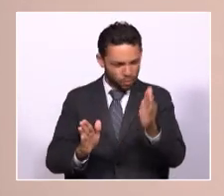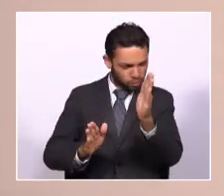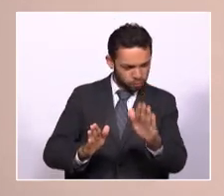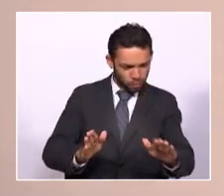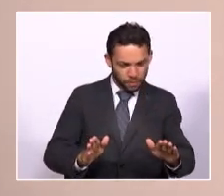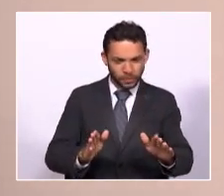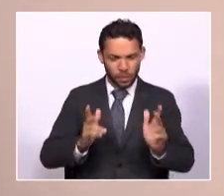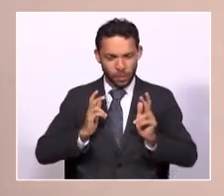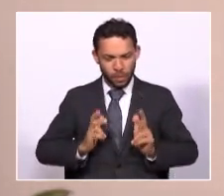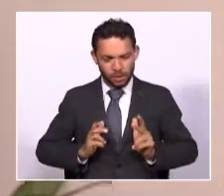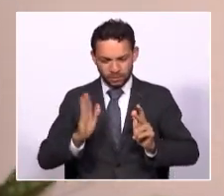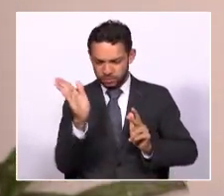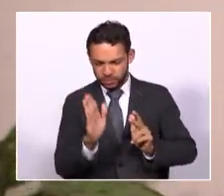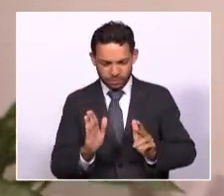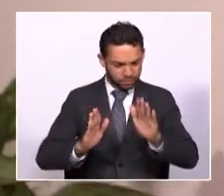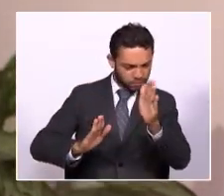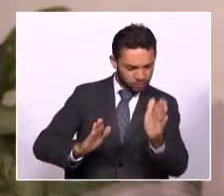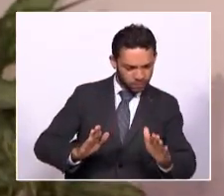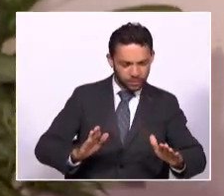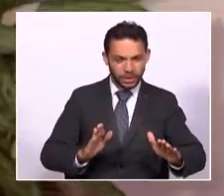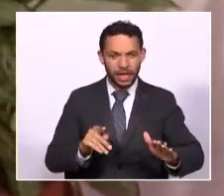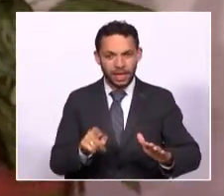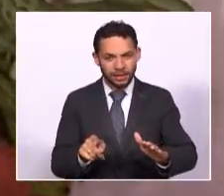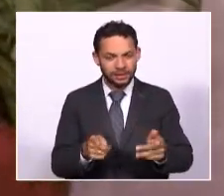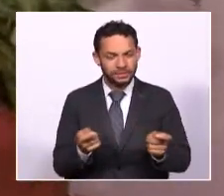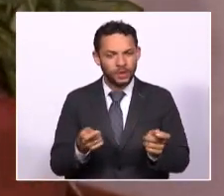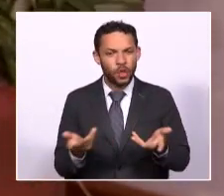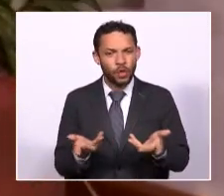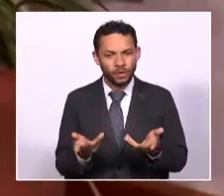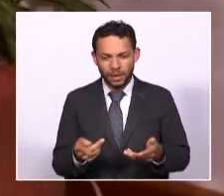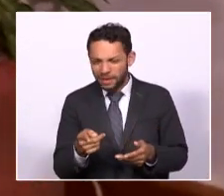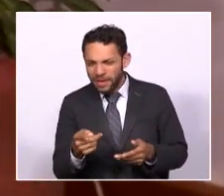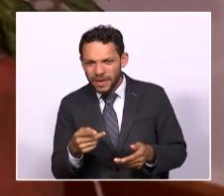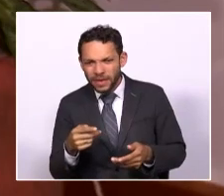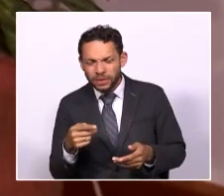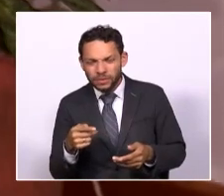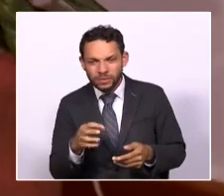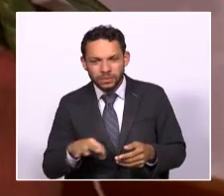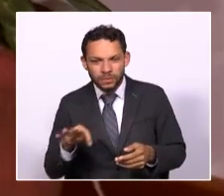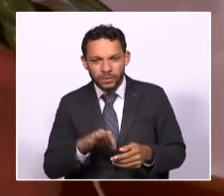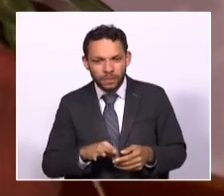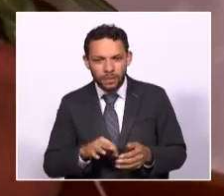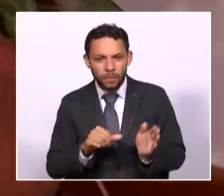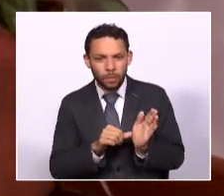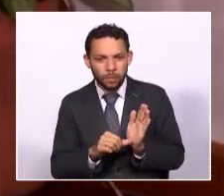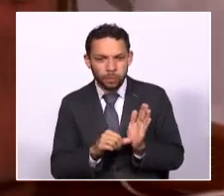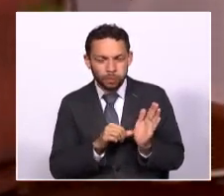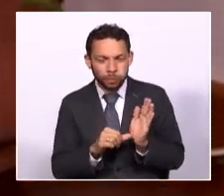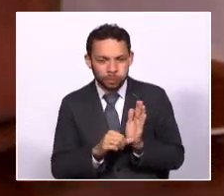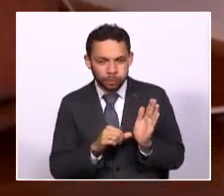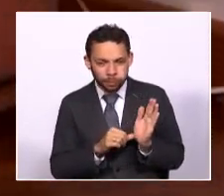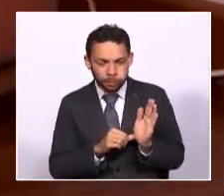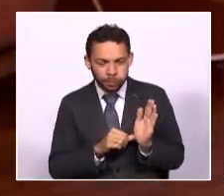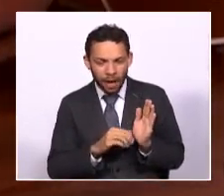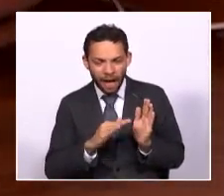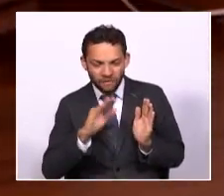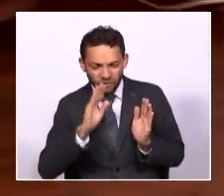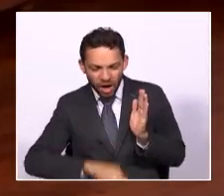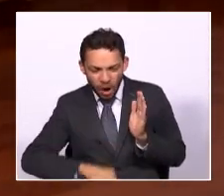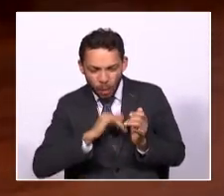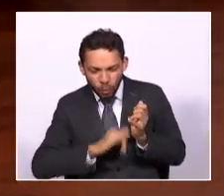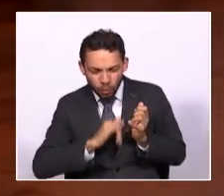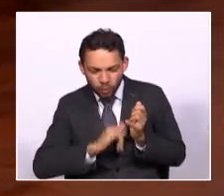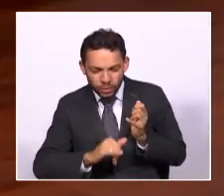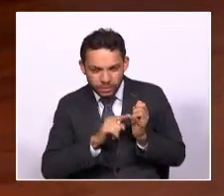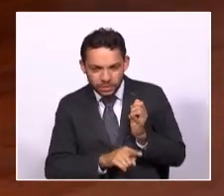poder observar también los pliegues poplitos, que son estas ranuras que vemos aquí debajo de los glúteos, las corvas o la parte